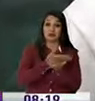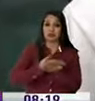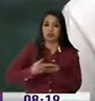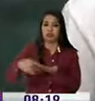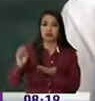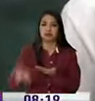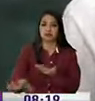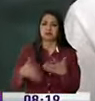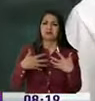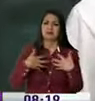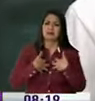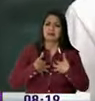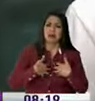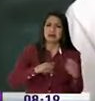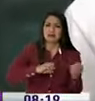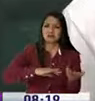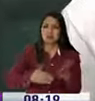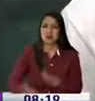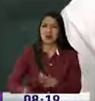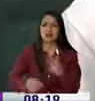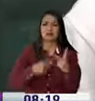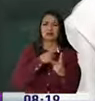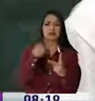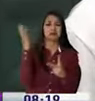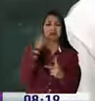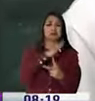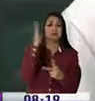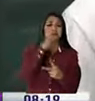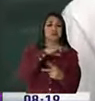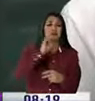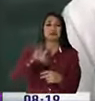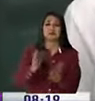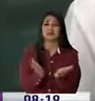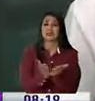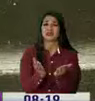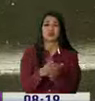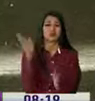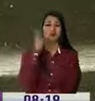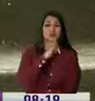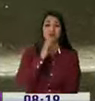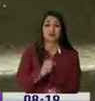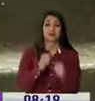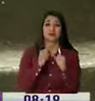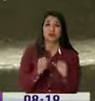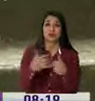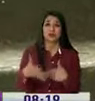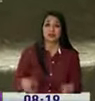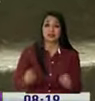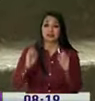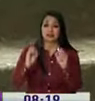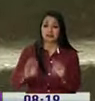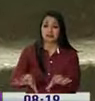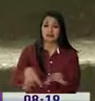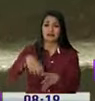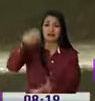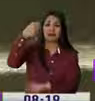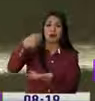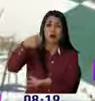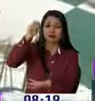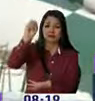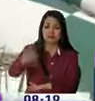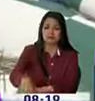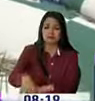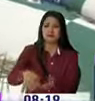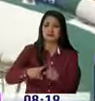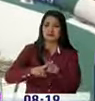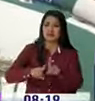botan animales, por eso es una pestilencia total ahí. Cartones, fundas llenas de desperdicios, recipientes